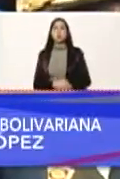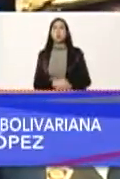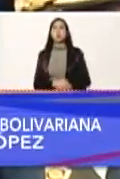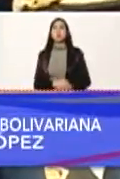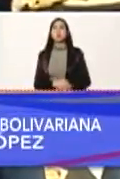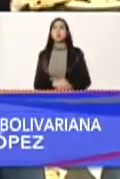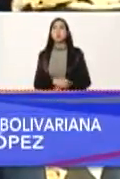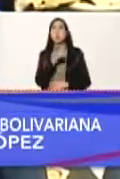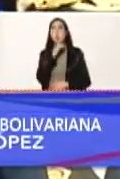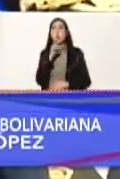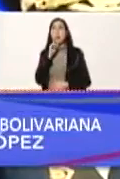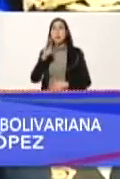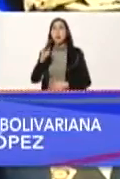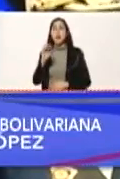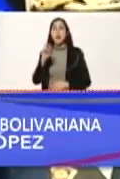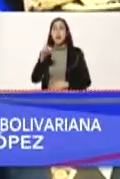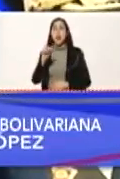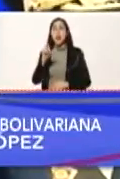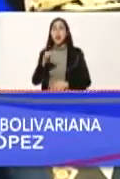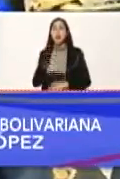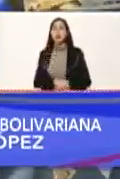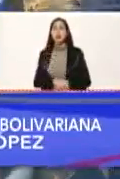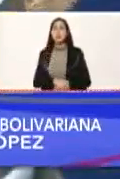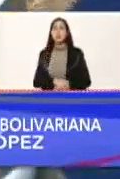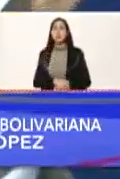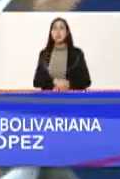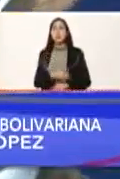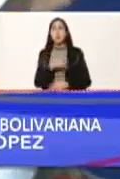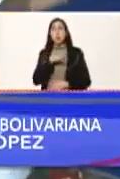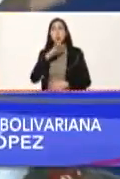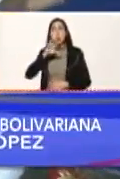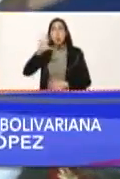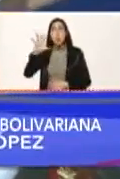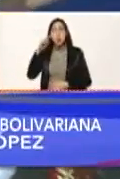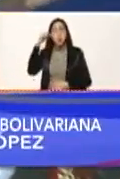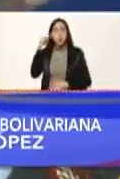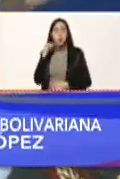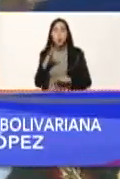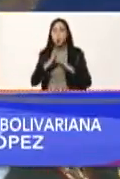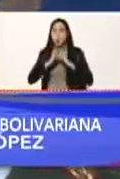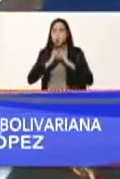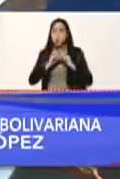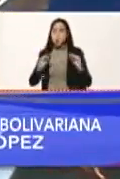Bernal Martínez, un bolivariano en toda su